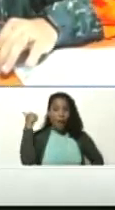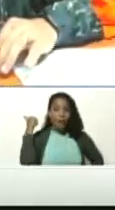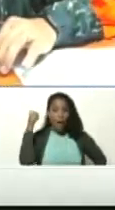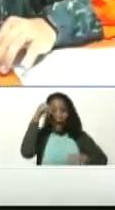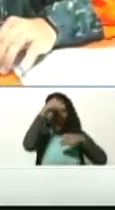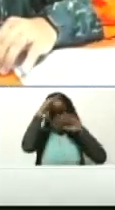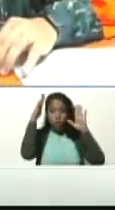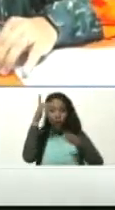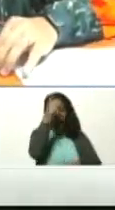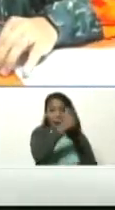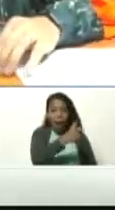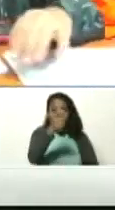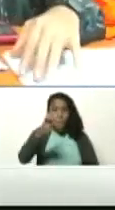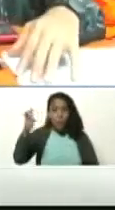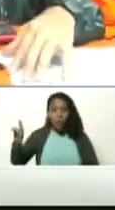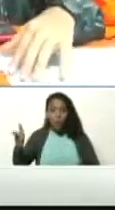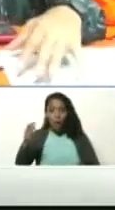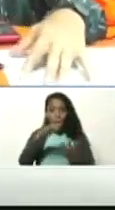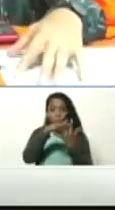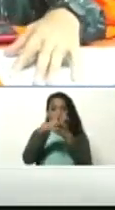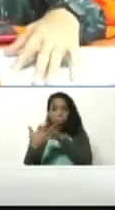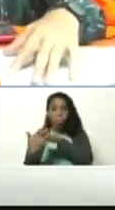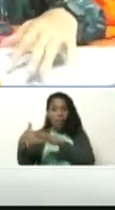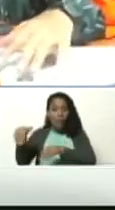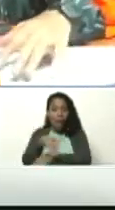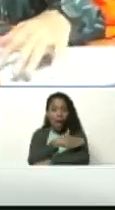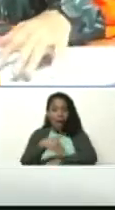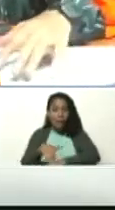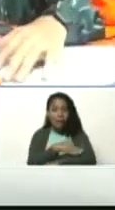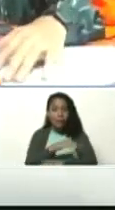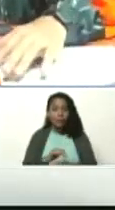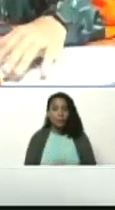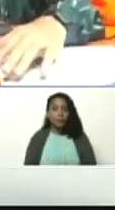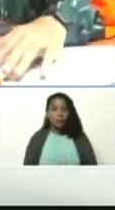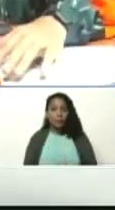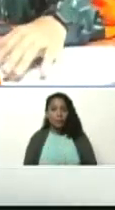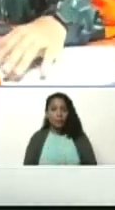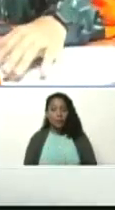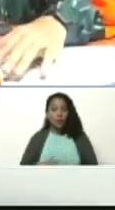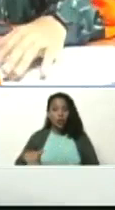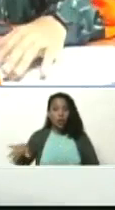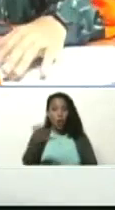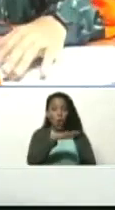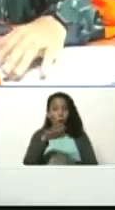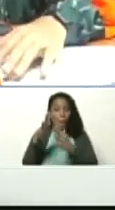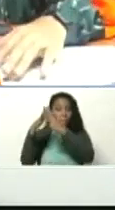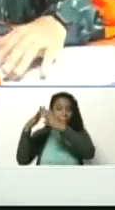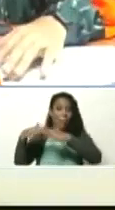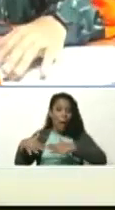gente, atendiendo el derrumbe de carreteras, los alub, todos los desastres.